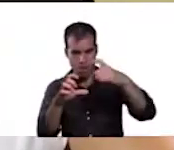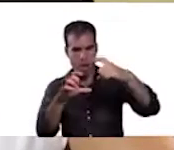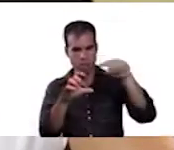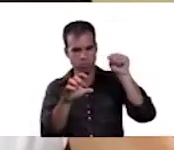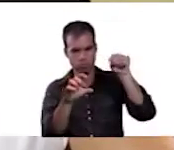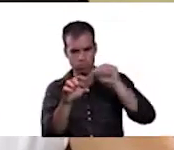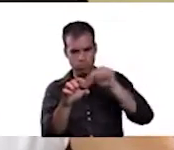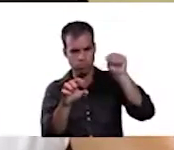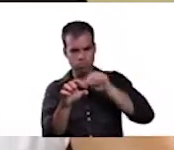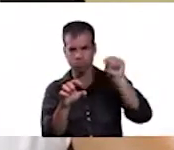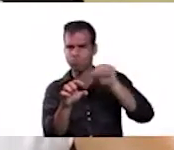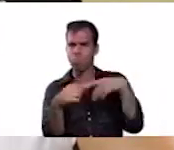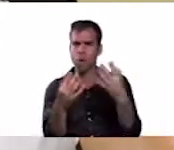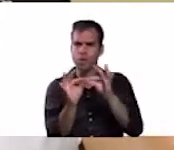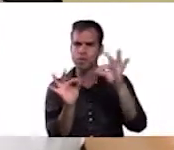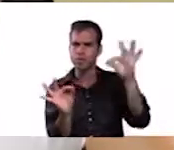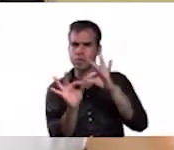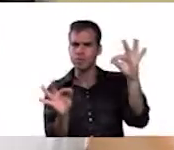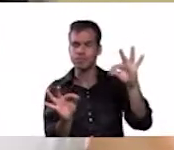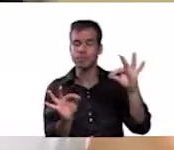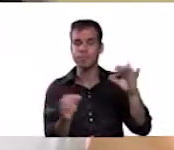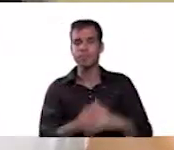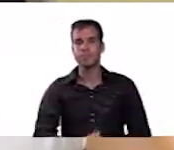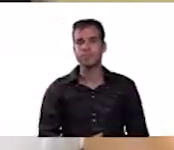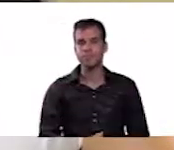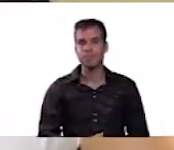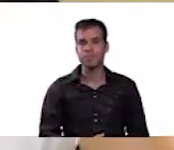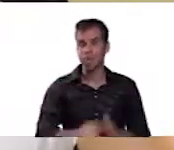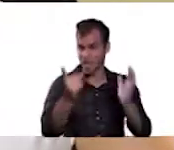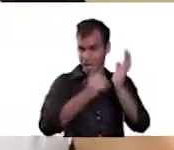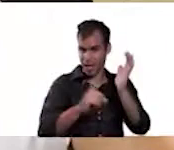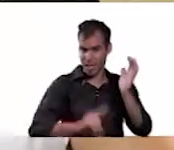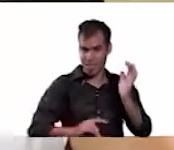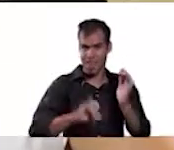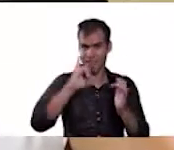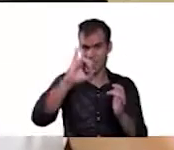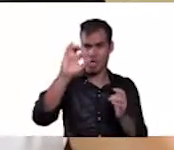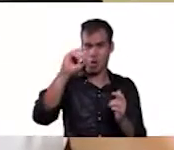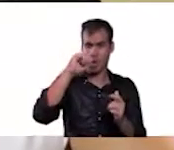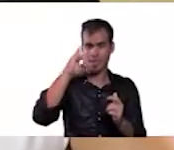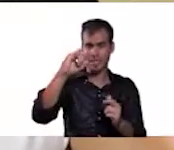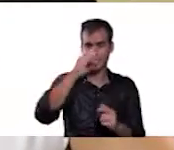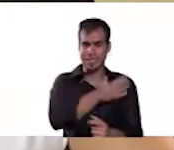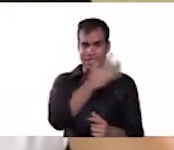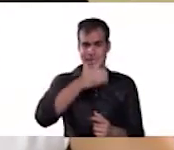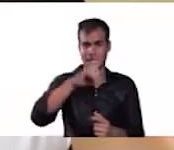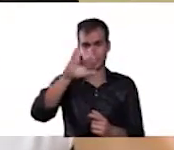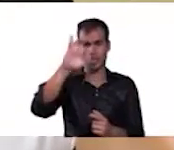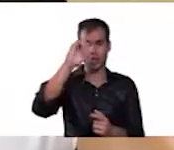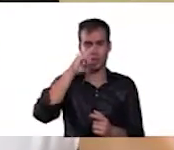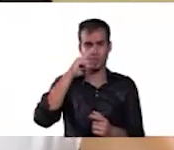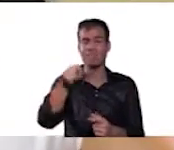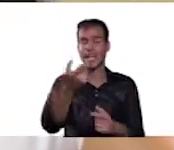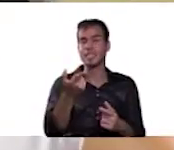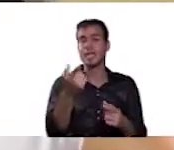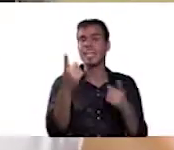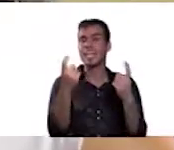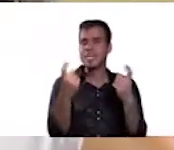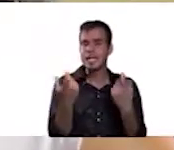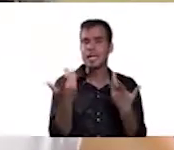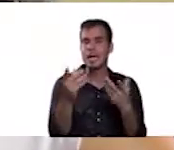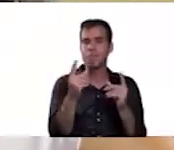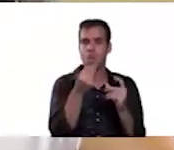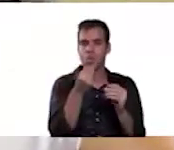van a ver en la bibliografía. Energía de ionización, que no es más que la energía mínima necesaria que hay que suministrar